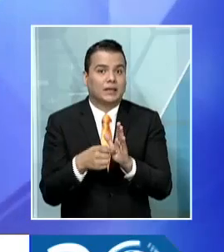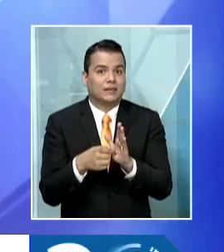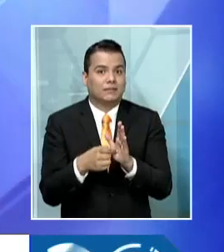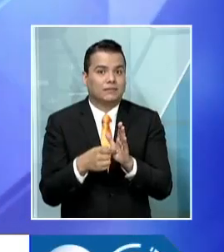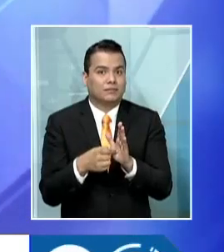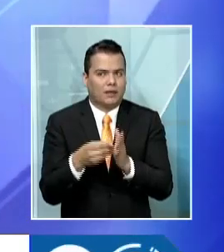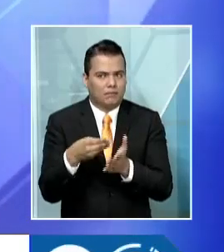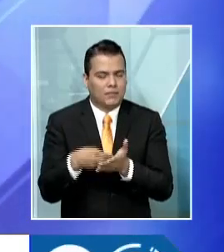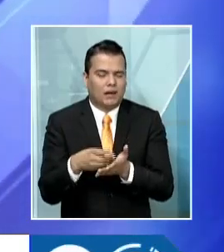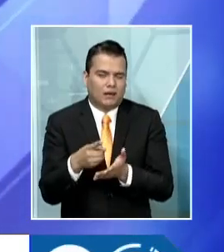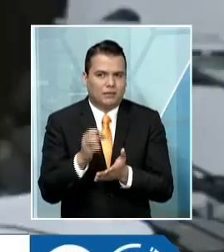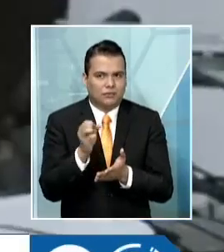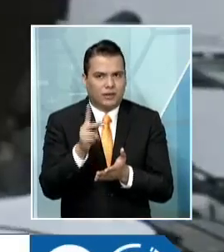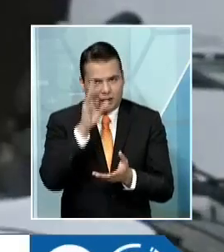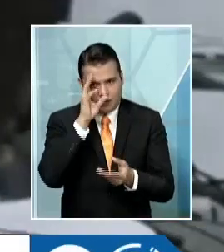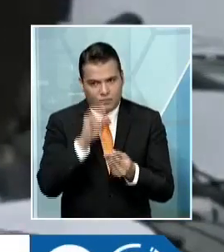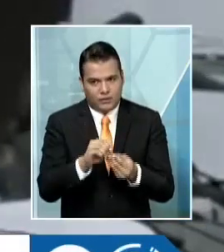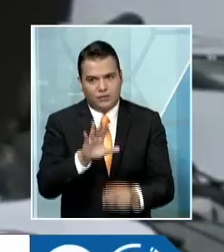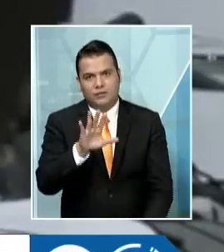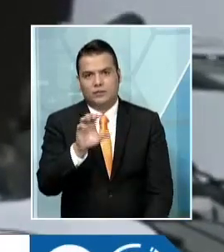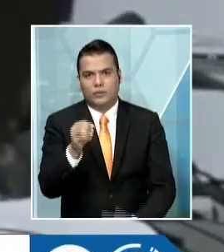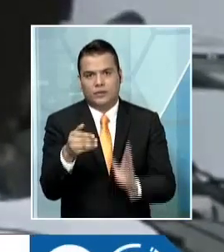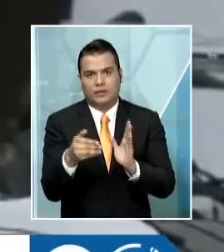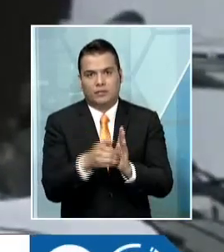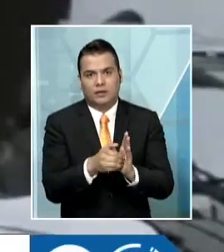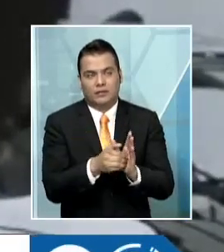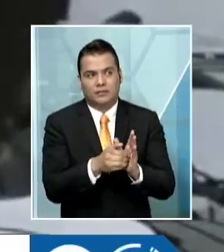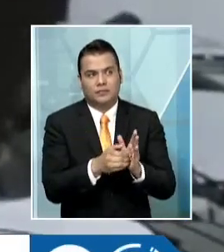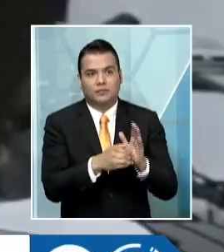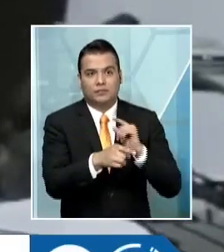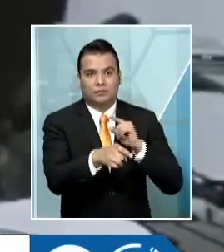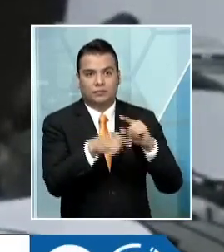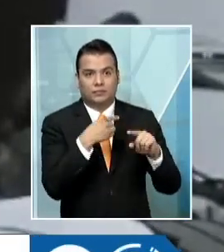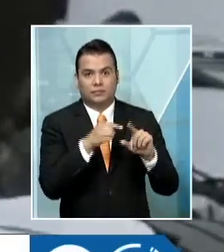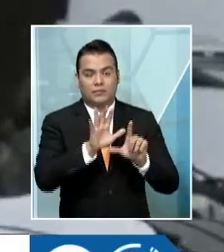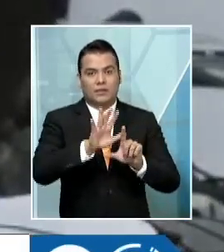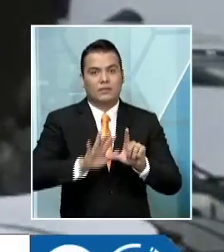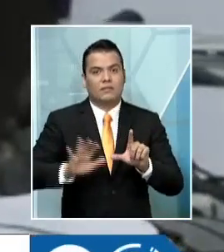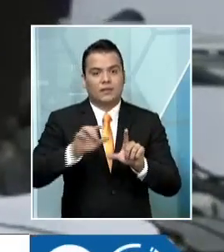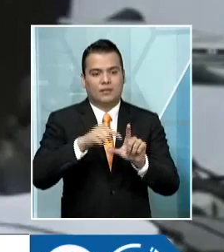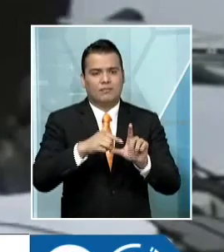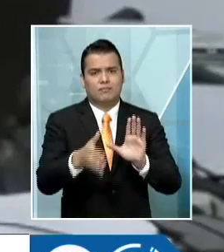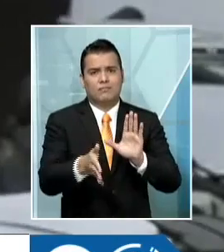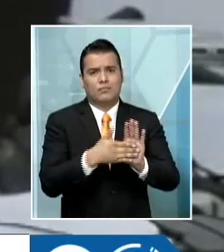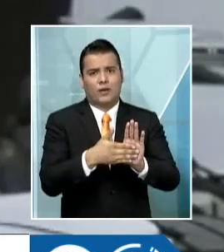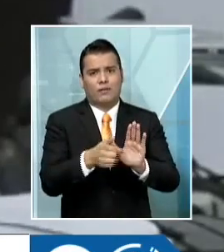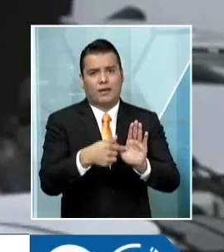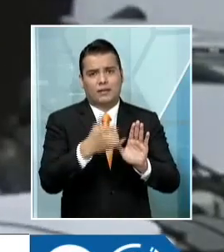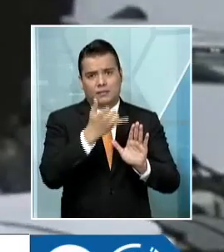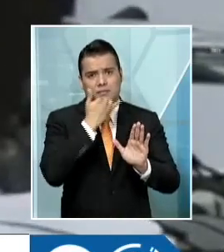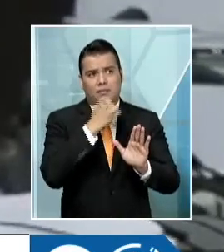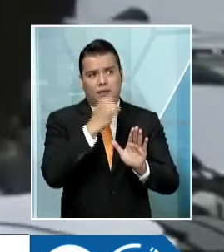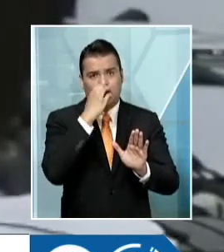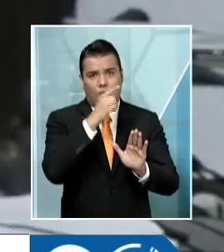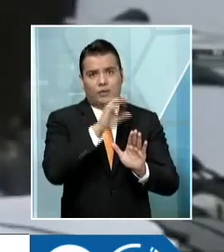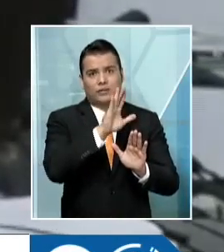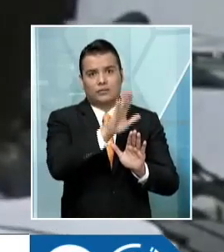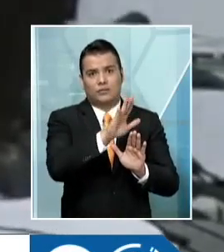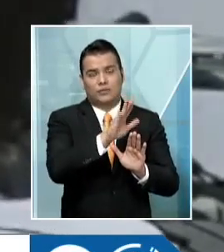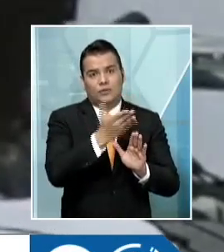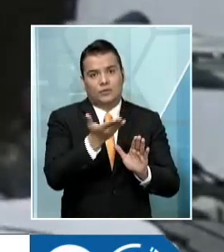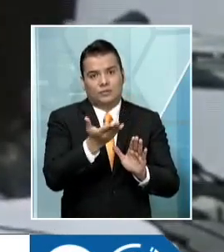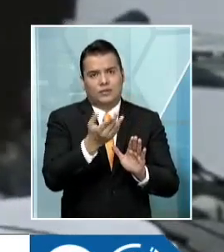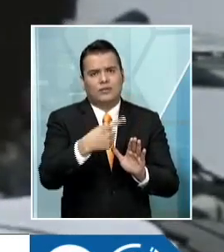por 50 mil pesos. Dicho video, que llegó a manos de la Secretaría, muestra en flagrancia el proceder de este agente, a